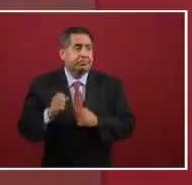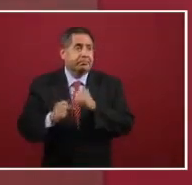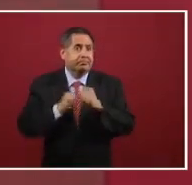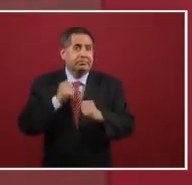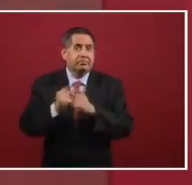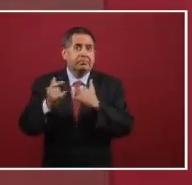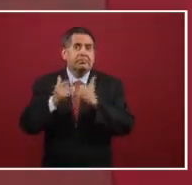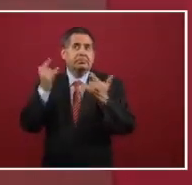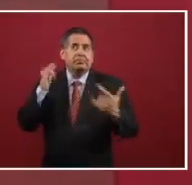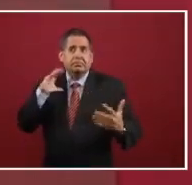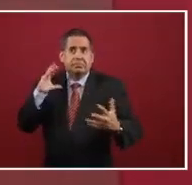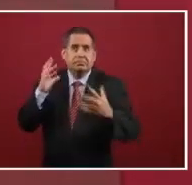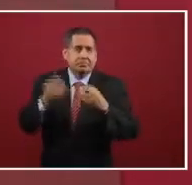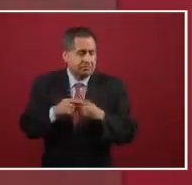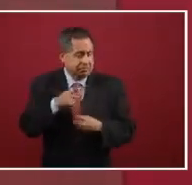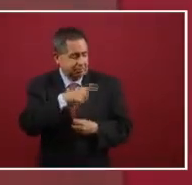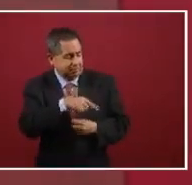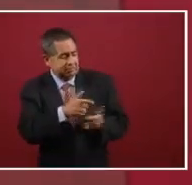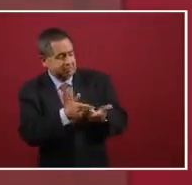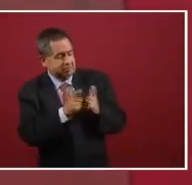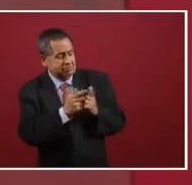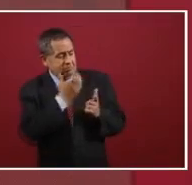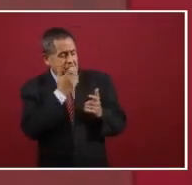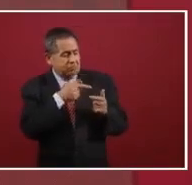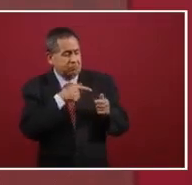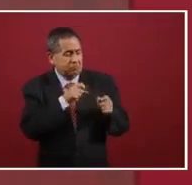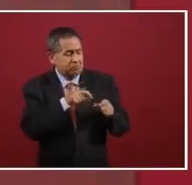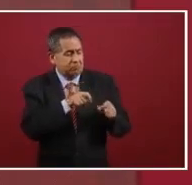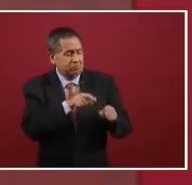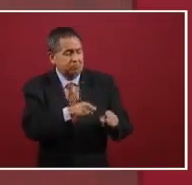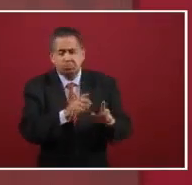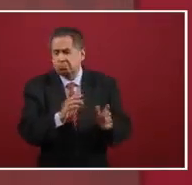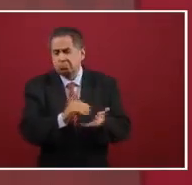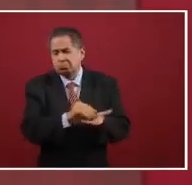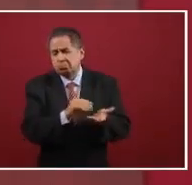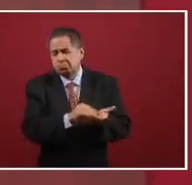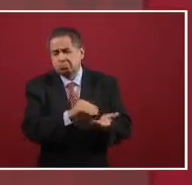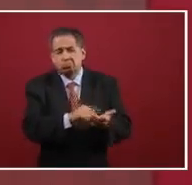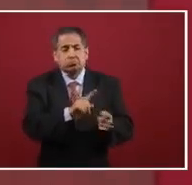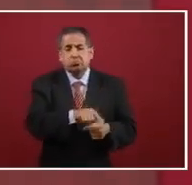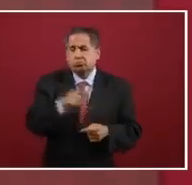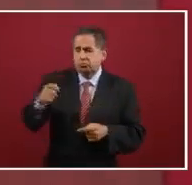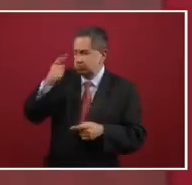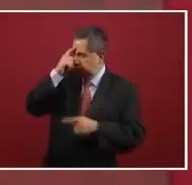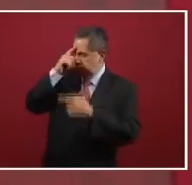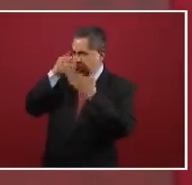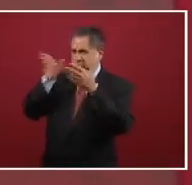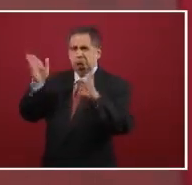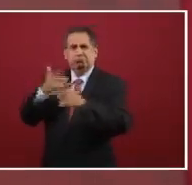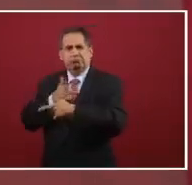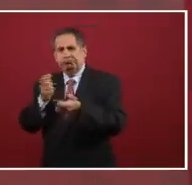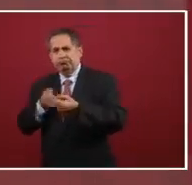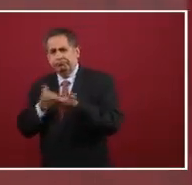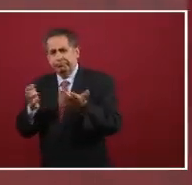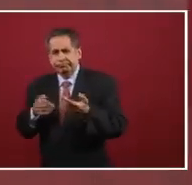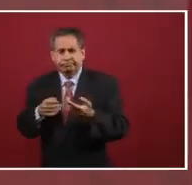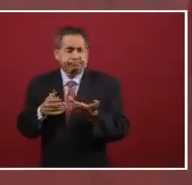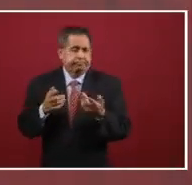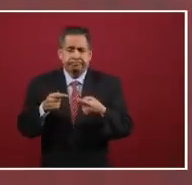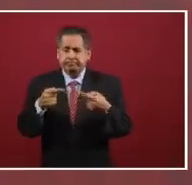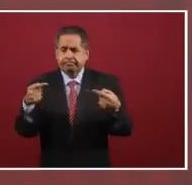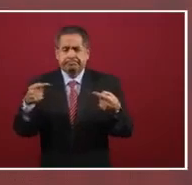históricamente ha existido ese pensamiento, como el pensamiento liberal, y hay